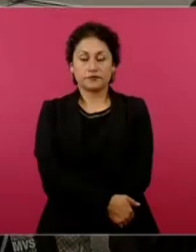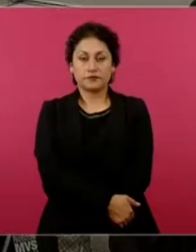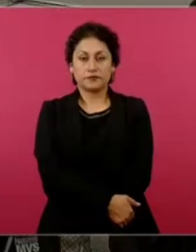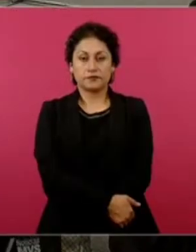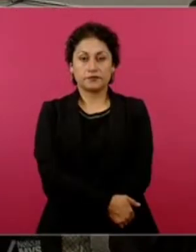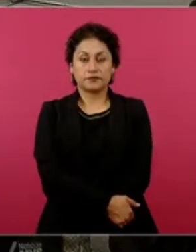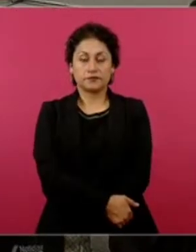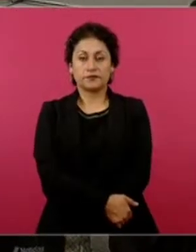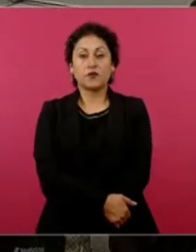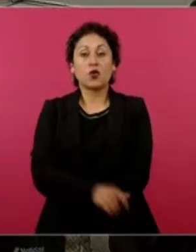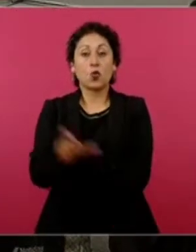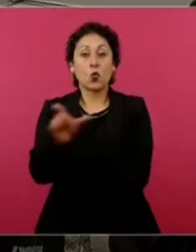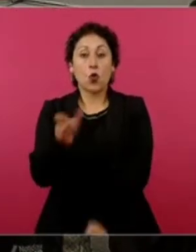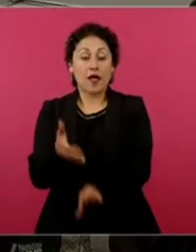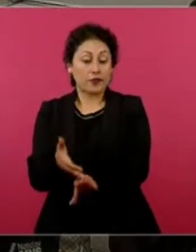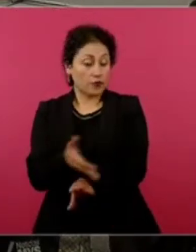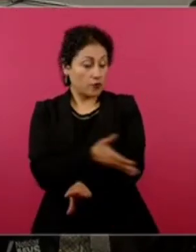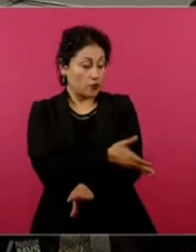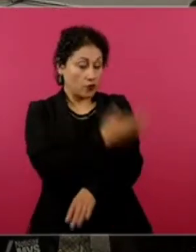estos institutos